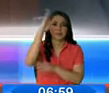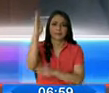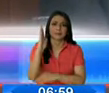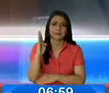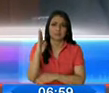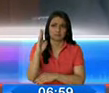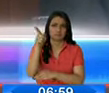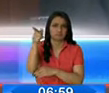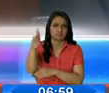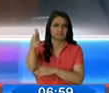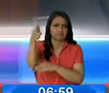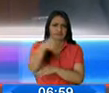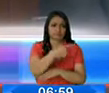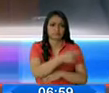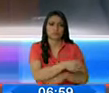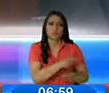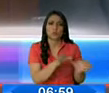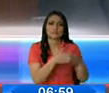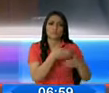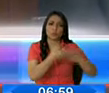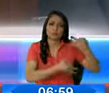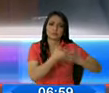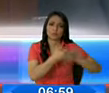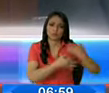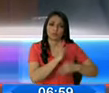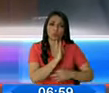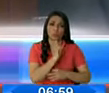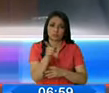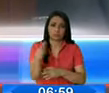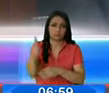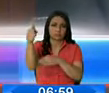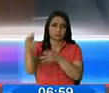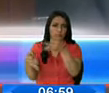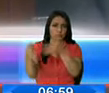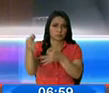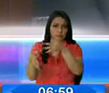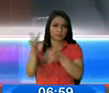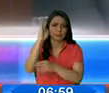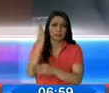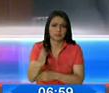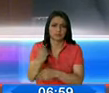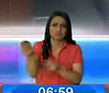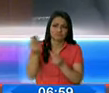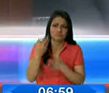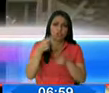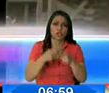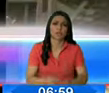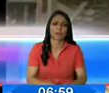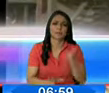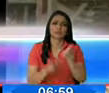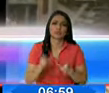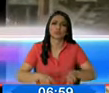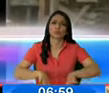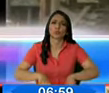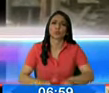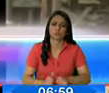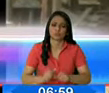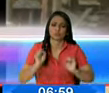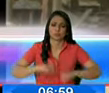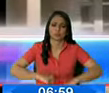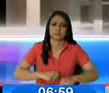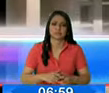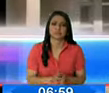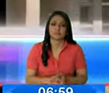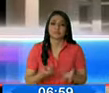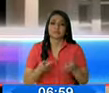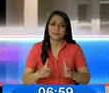la justicia norteamericana, a la justicia brasileña, que nos entregue la lista completa de los corruptos. Ofrecimiento de campaña fue la